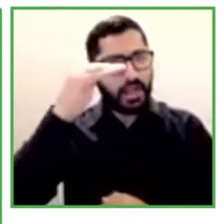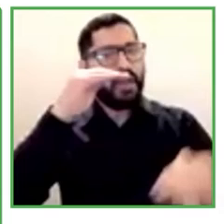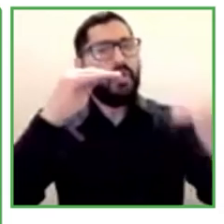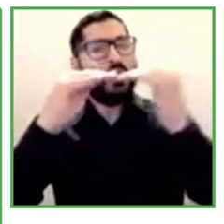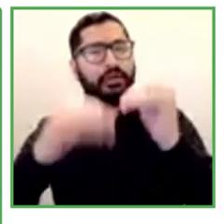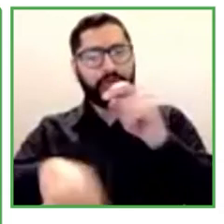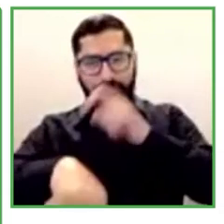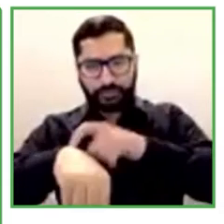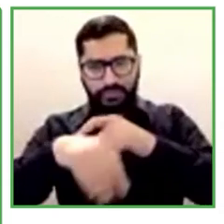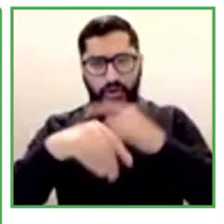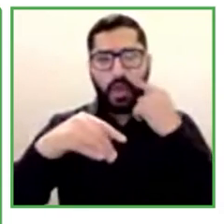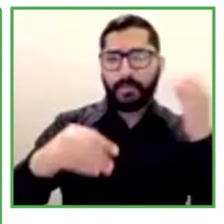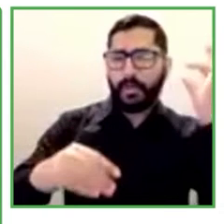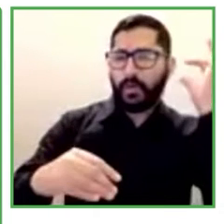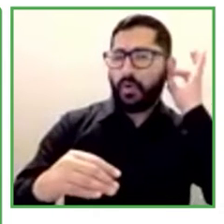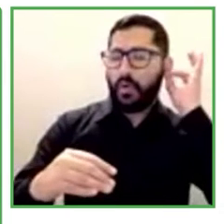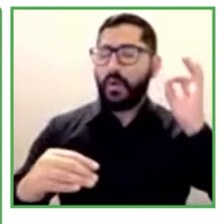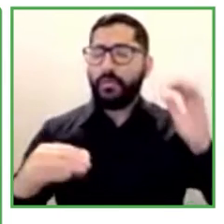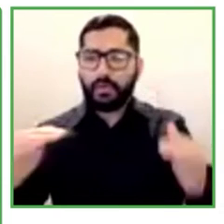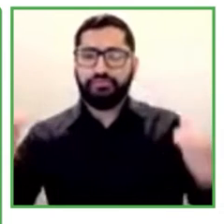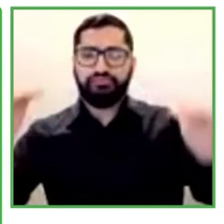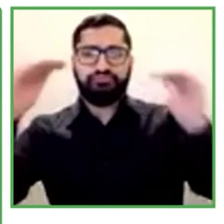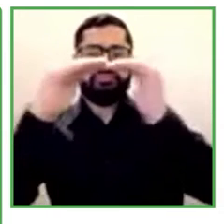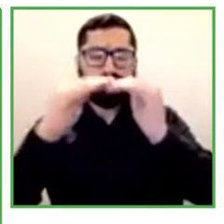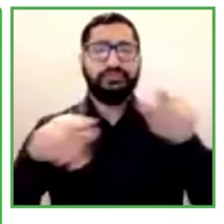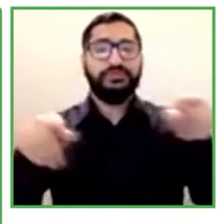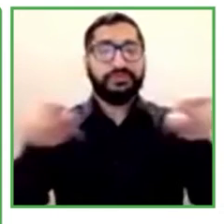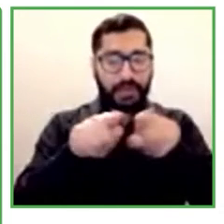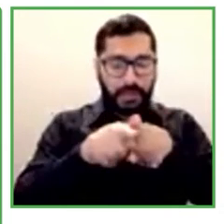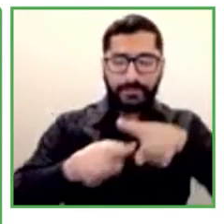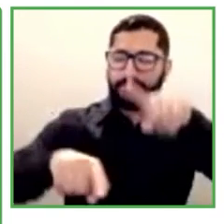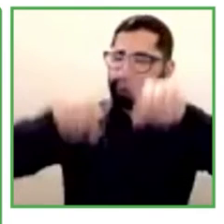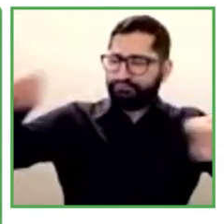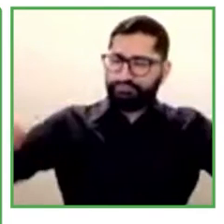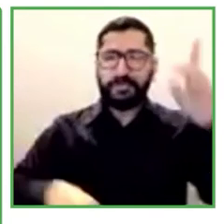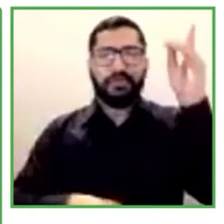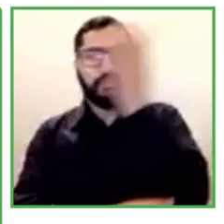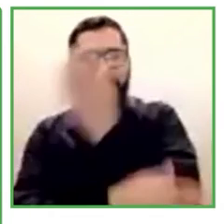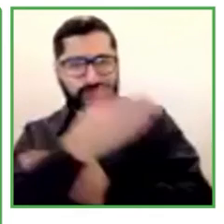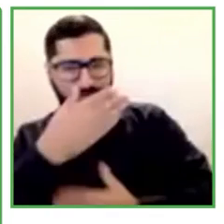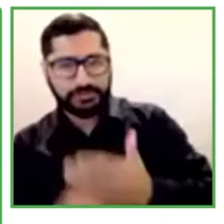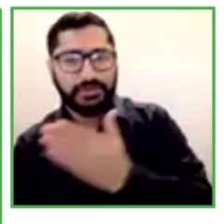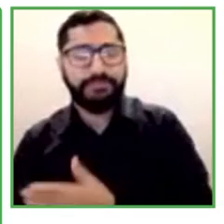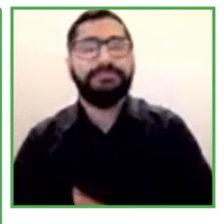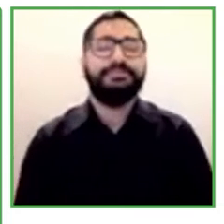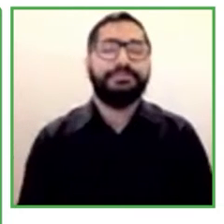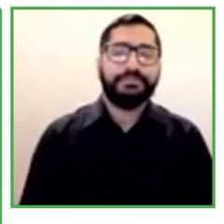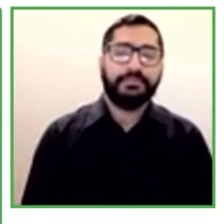cultural y también la incorporación de la comunidad LGBTI+. Siguiente.